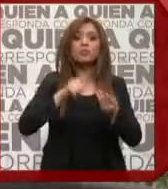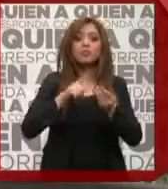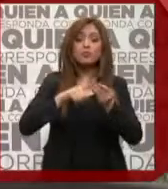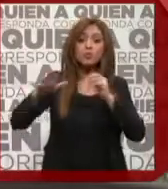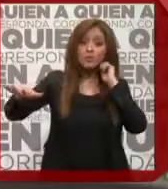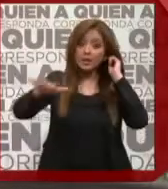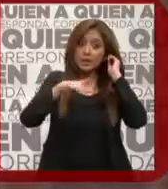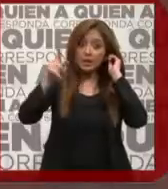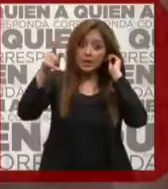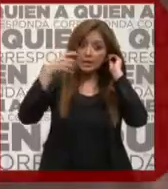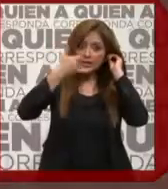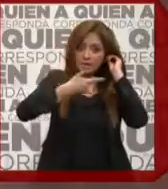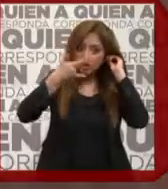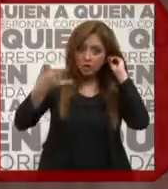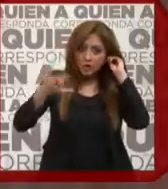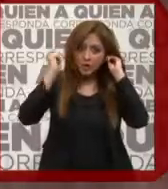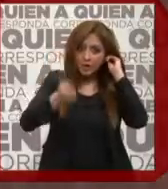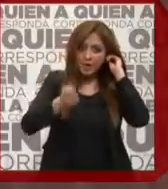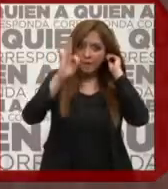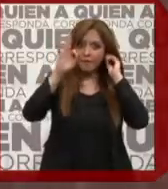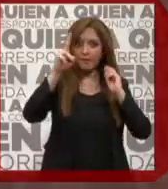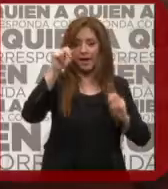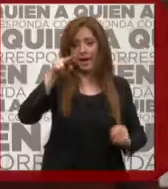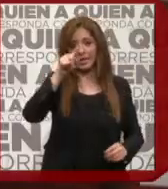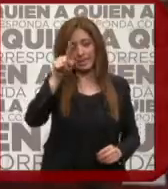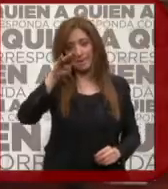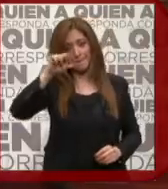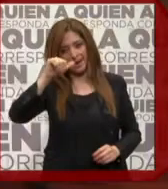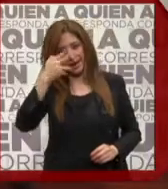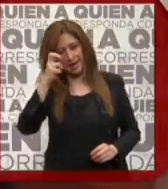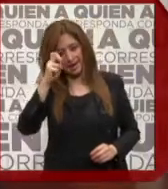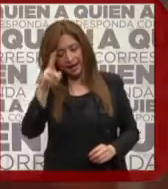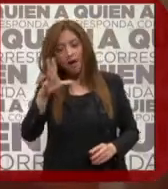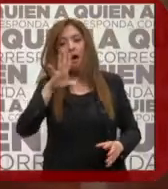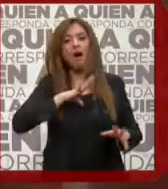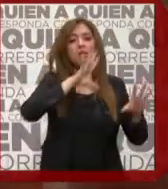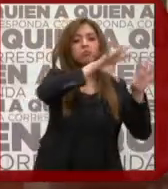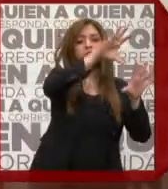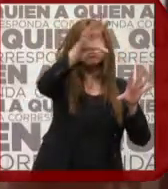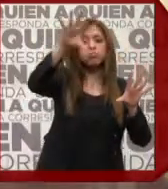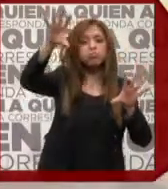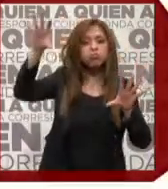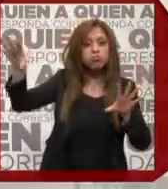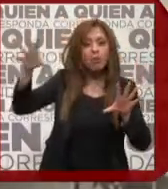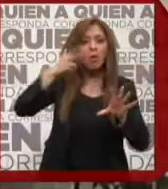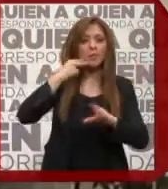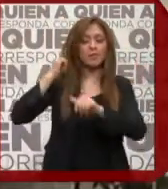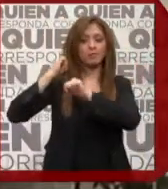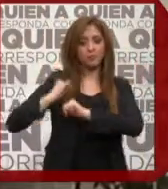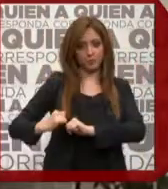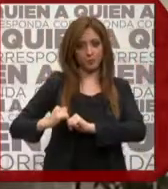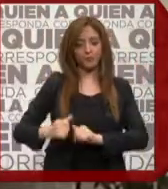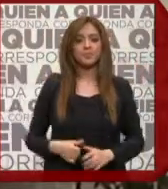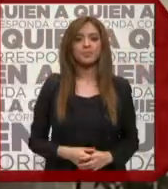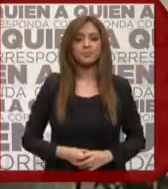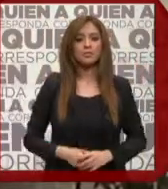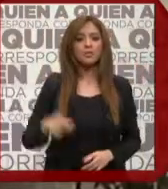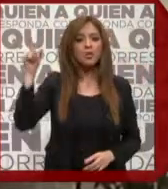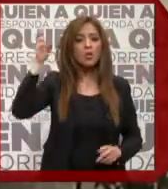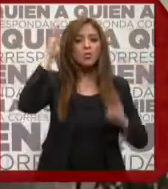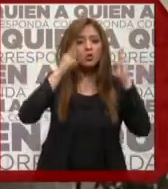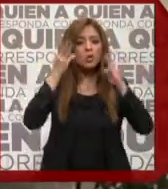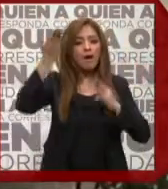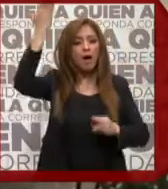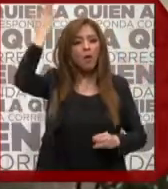edificio lleno de historia, el Museo Franz Mayer, es el resultado de la vocación coleccionista de quien toma su nombre. Este museo nació hace casi ya